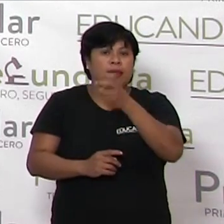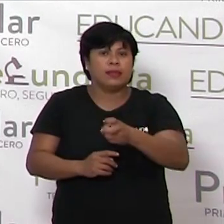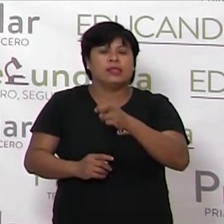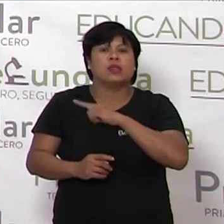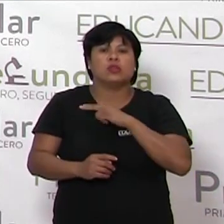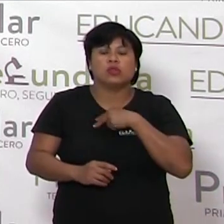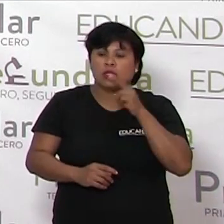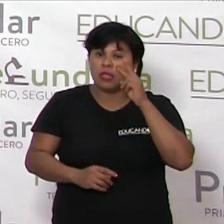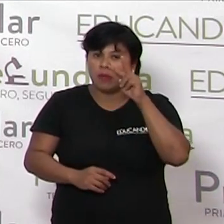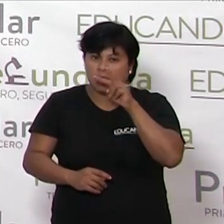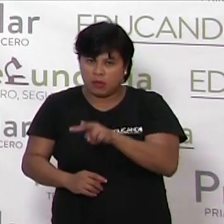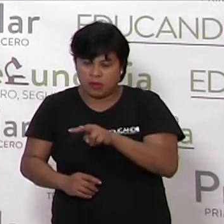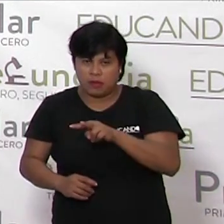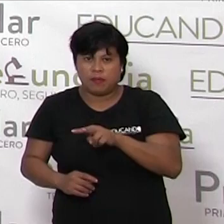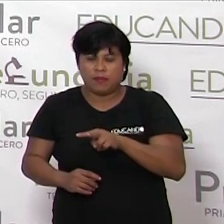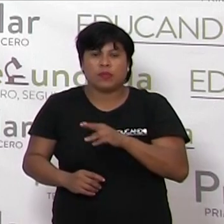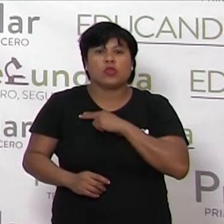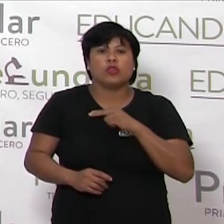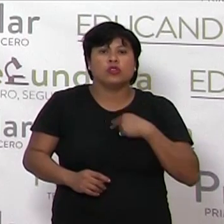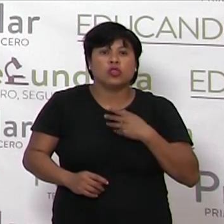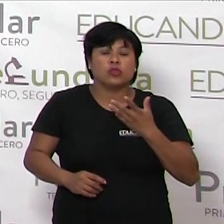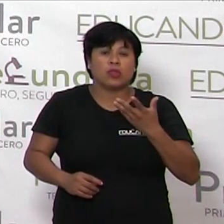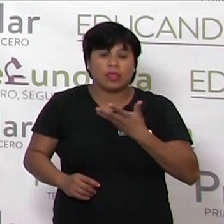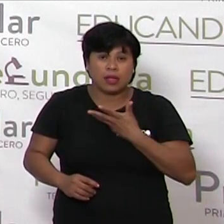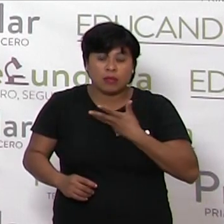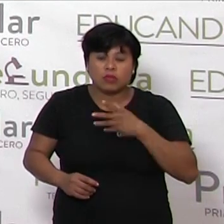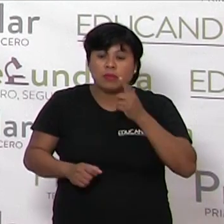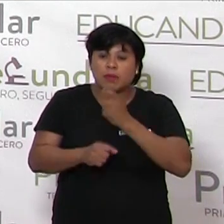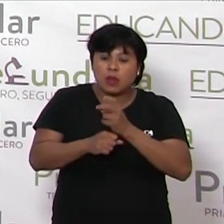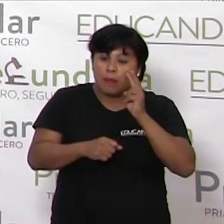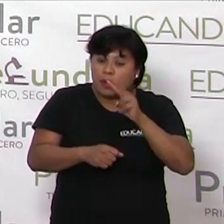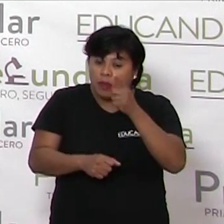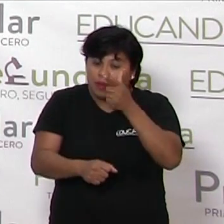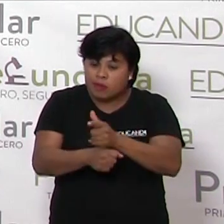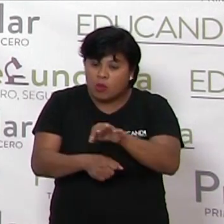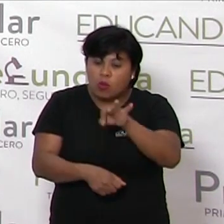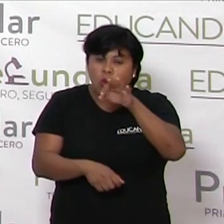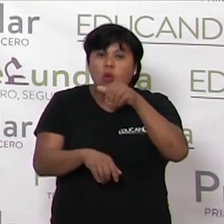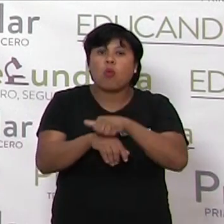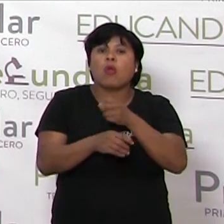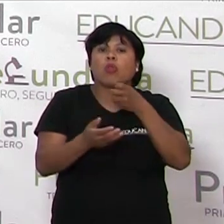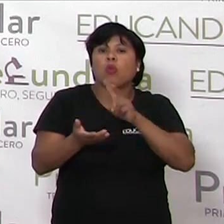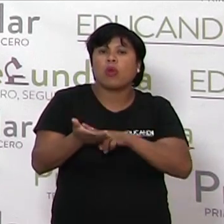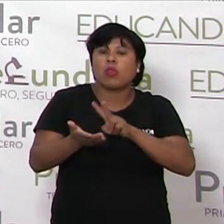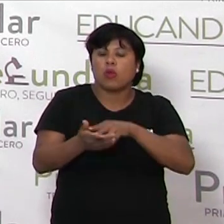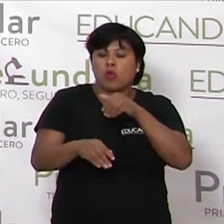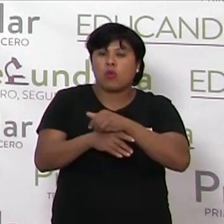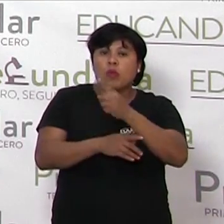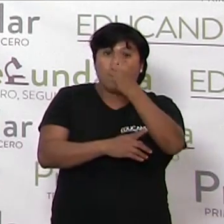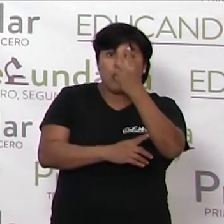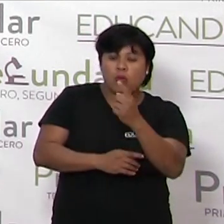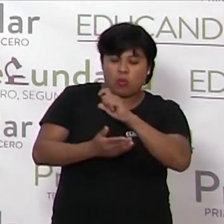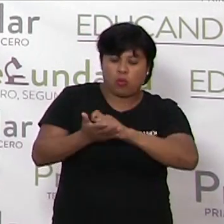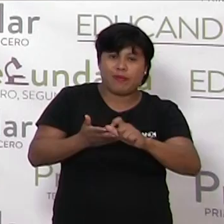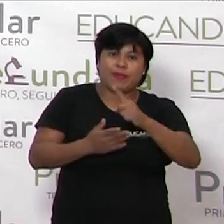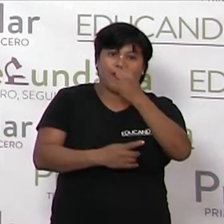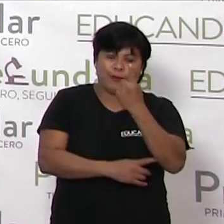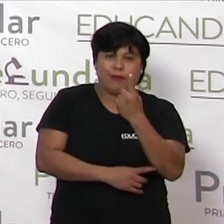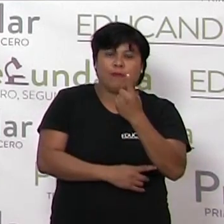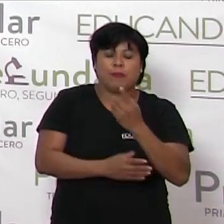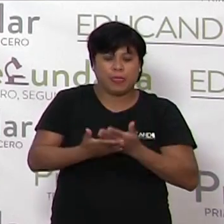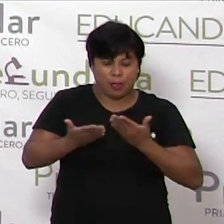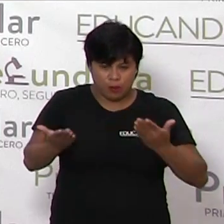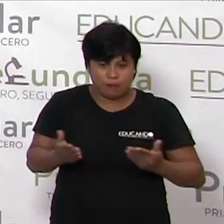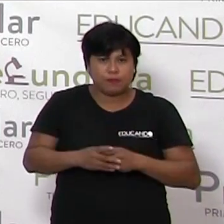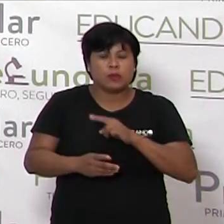caso tenemos que reconocerla, vamos a tener que establecerla. Sale reconociendo el factor constante de